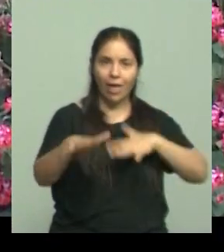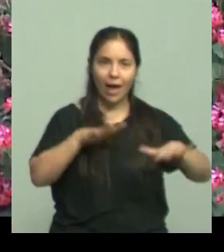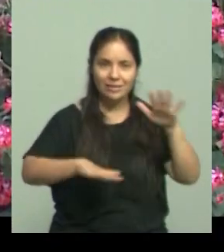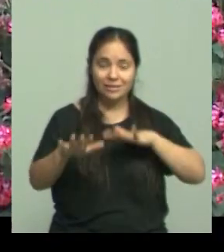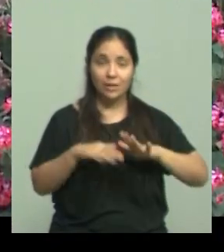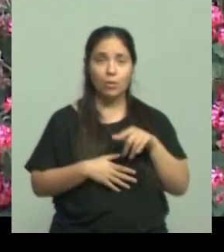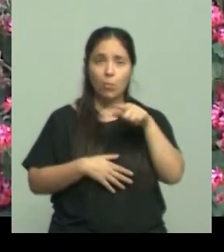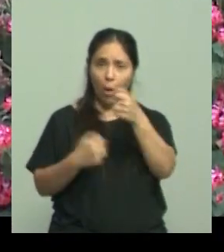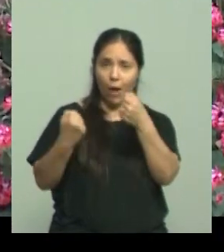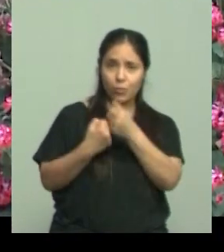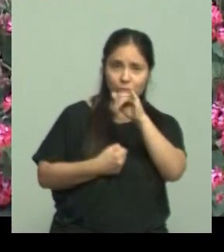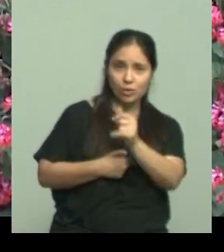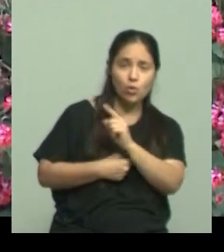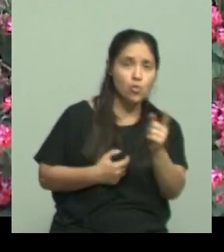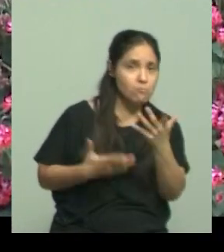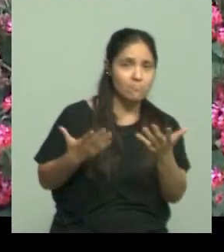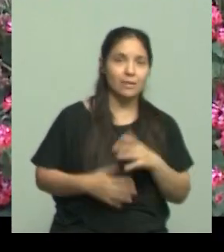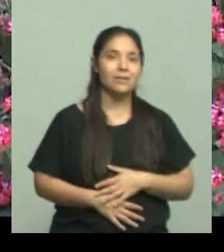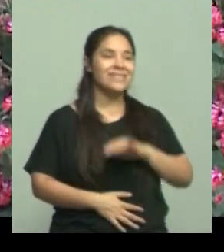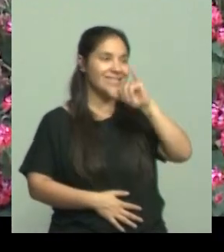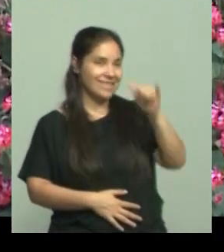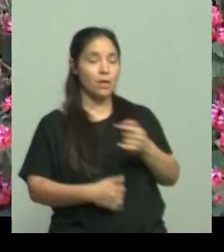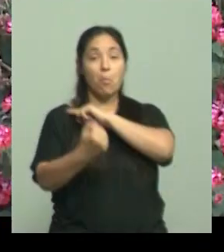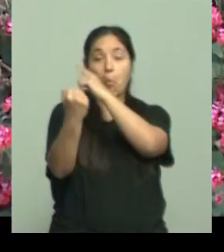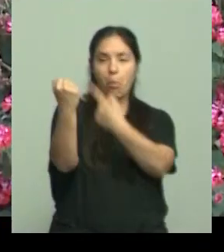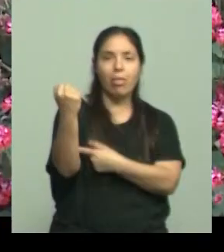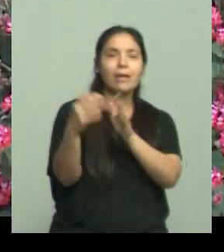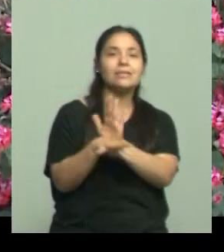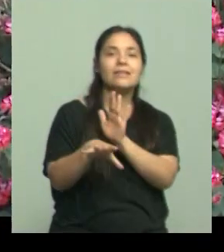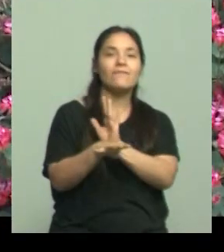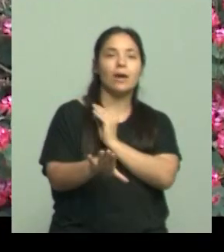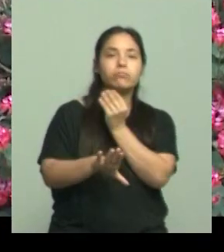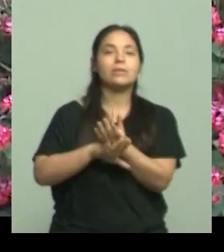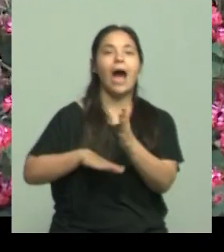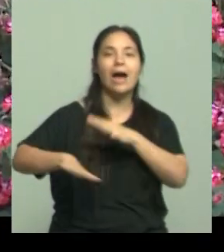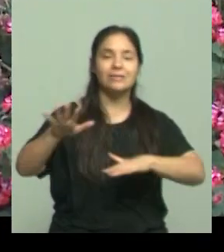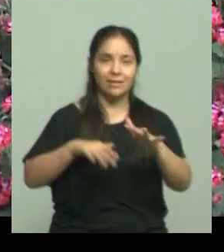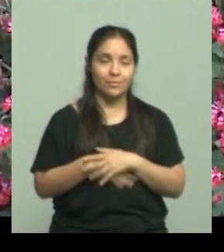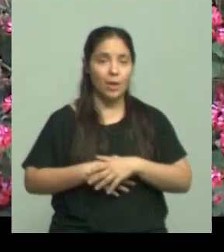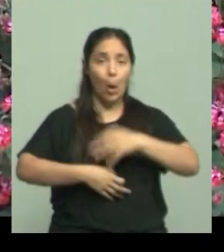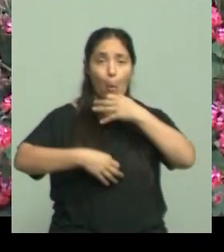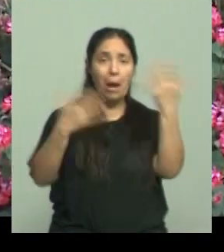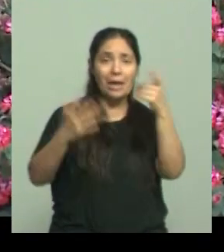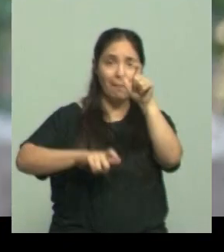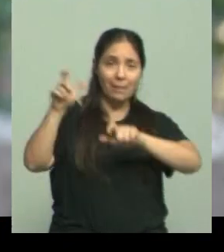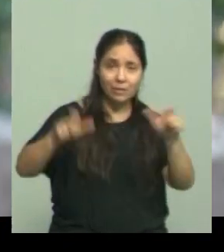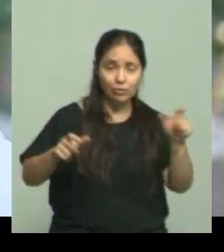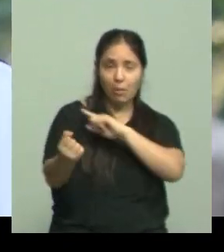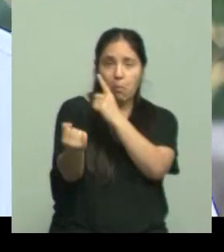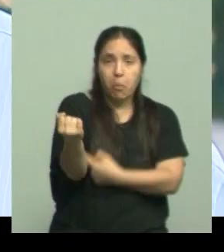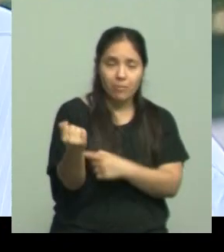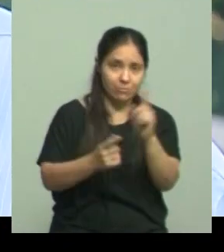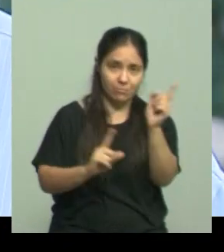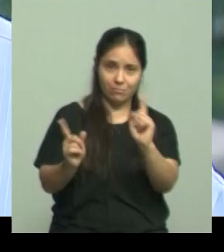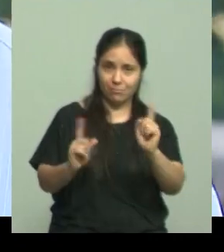ejercicio. Claro. ¿Estás de acuerdo? Sí, es un acto el poder, ¿no? Pero no todo el mundo tiene poder, sino, sintetizando,